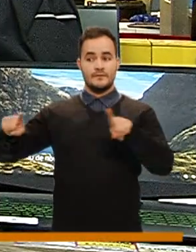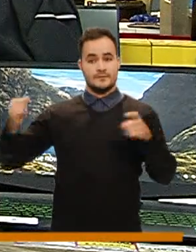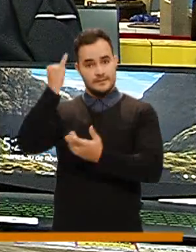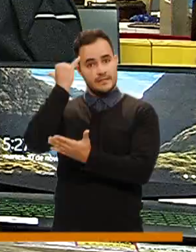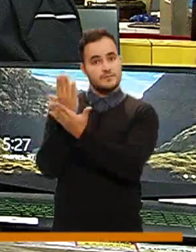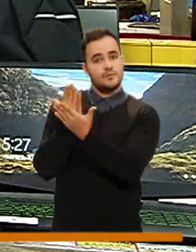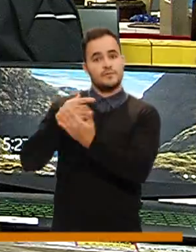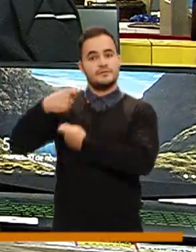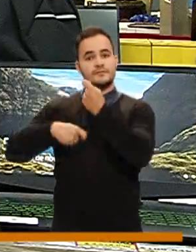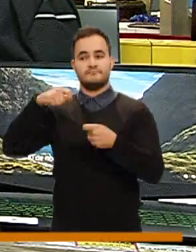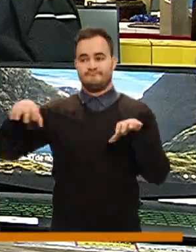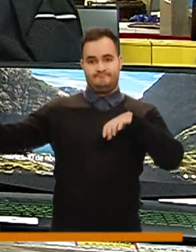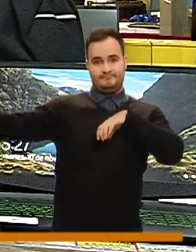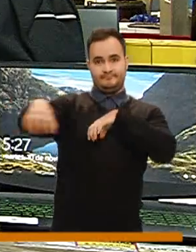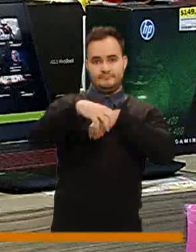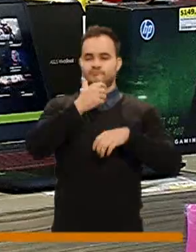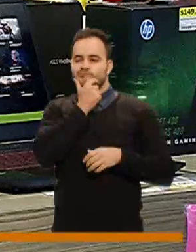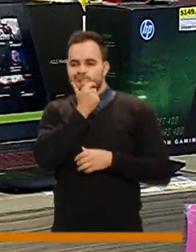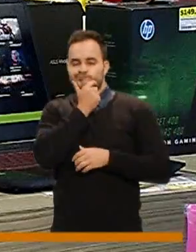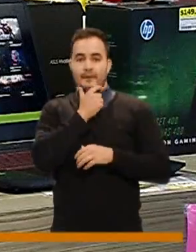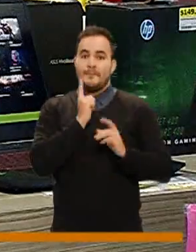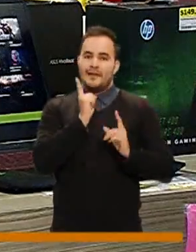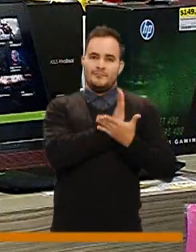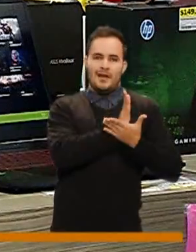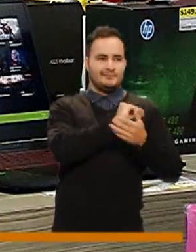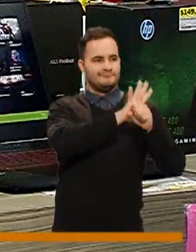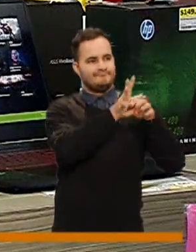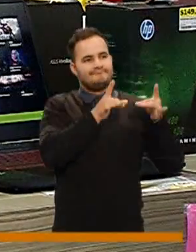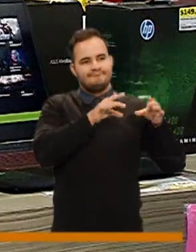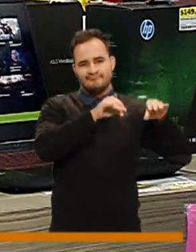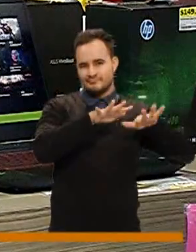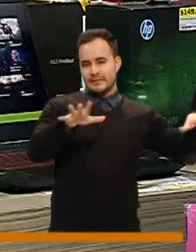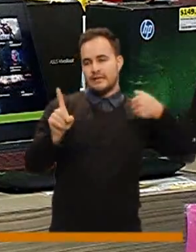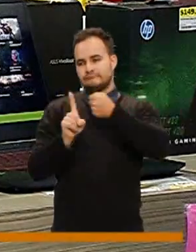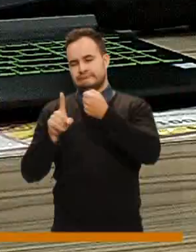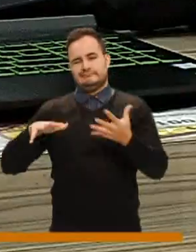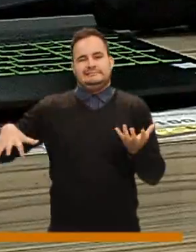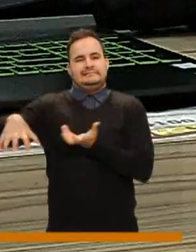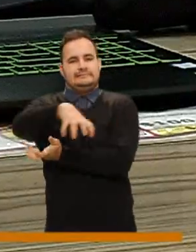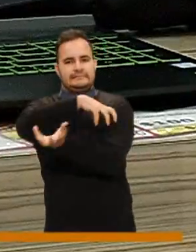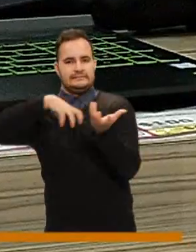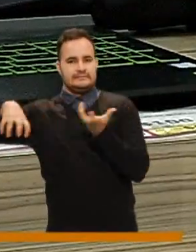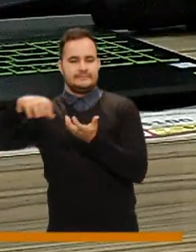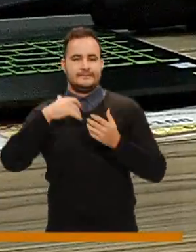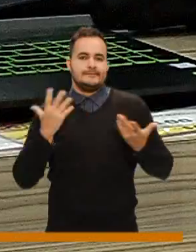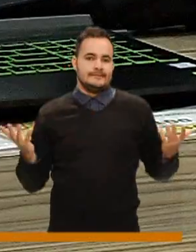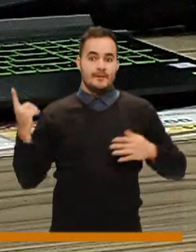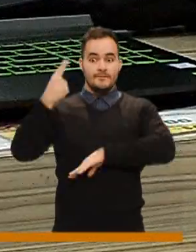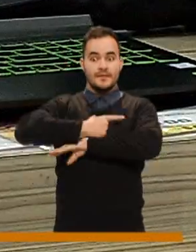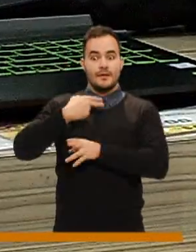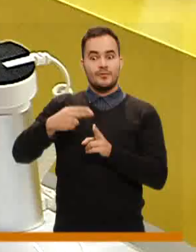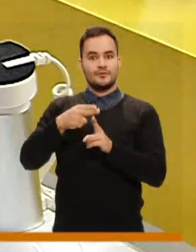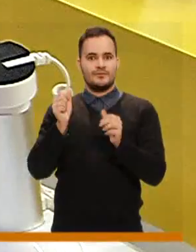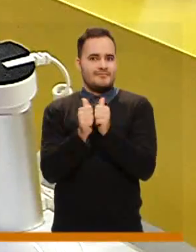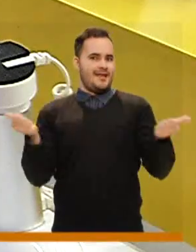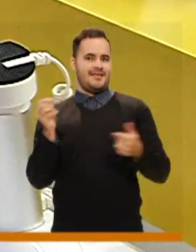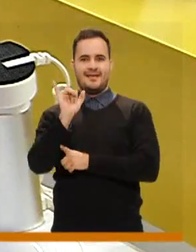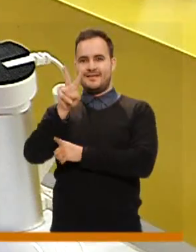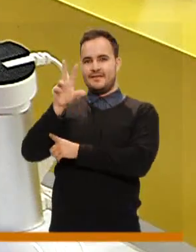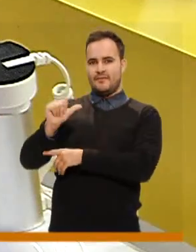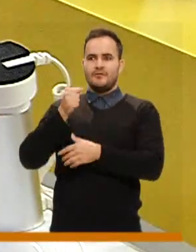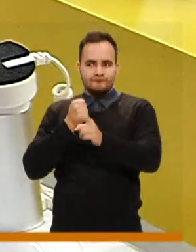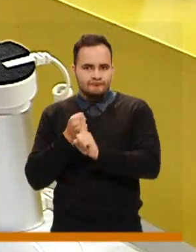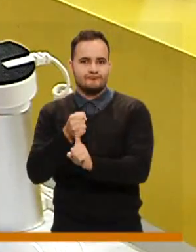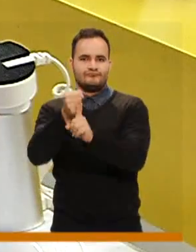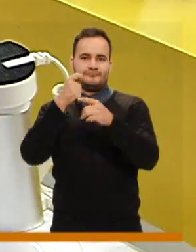con muy diversas estrategias, el comercio organizado y duramente golpeado por los efectos de la pandemia, se apoya en los días sin pago de IVA para darle un